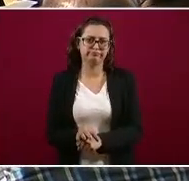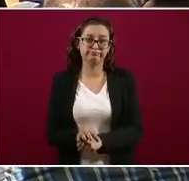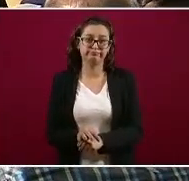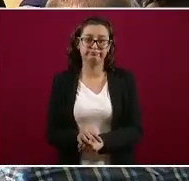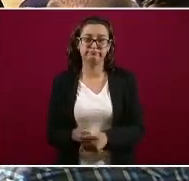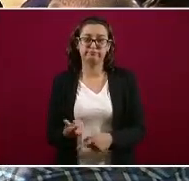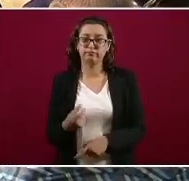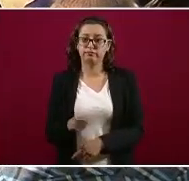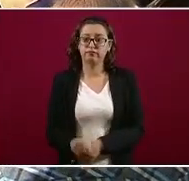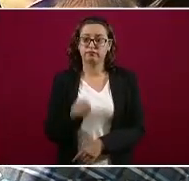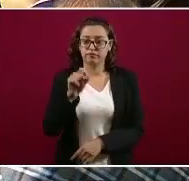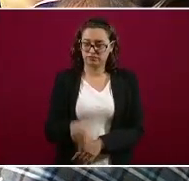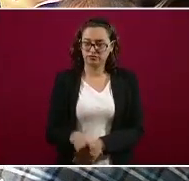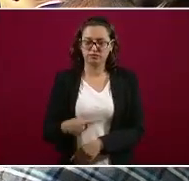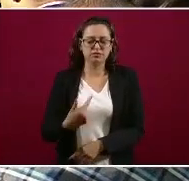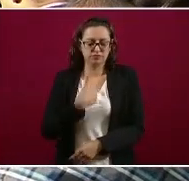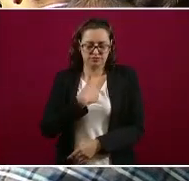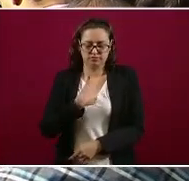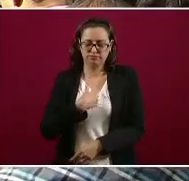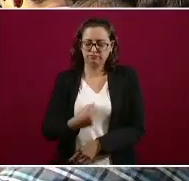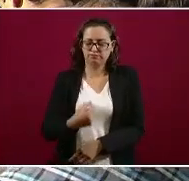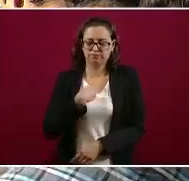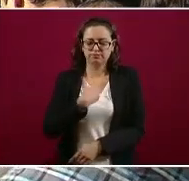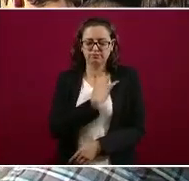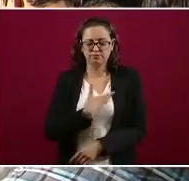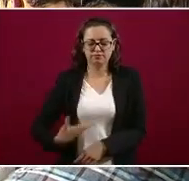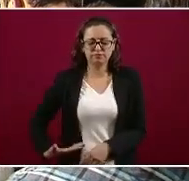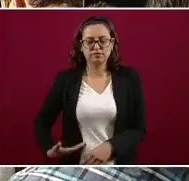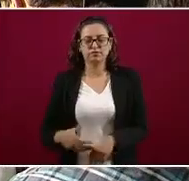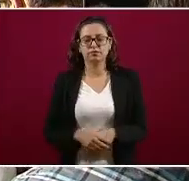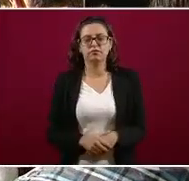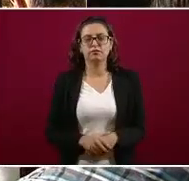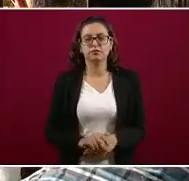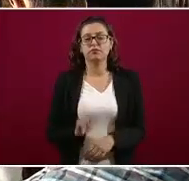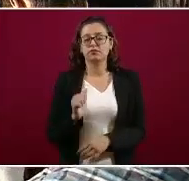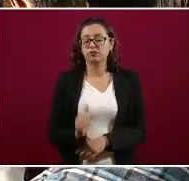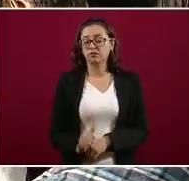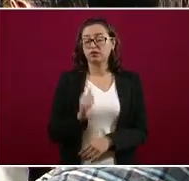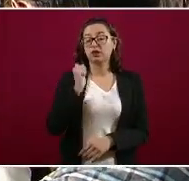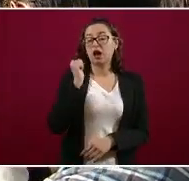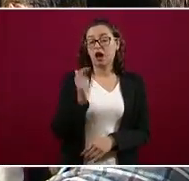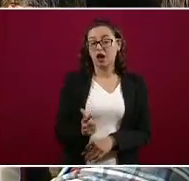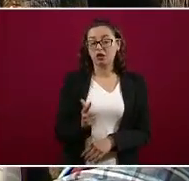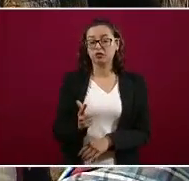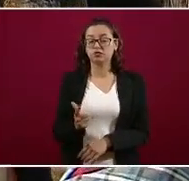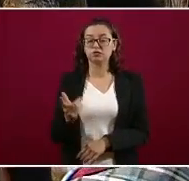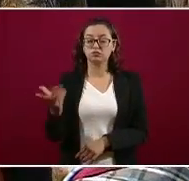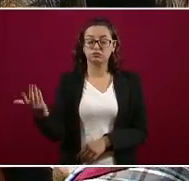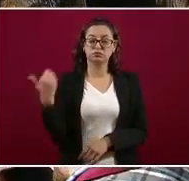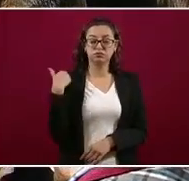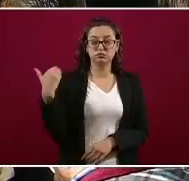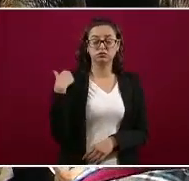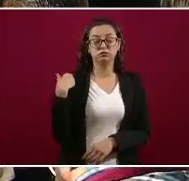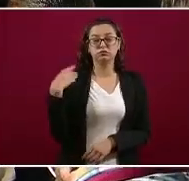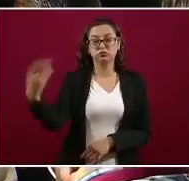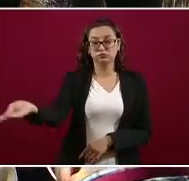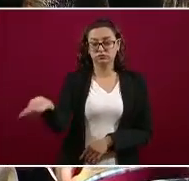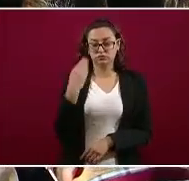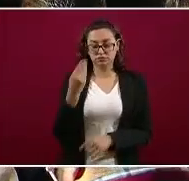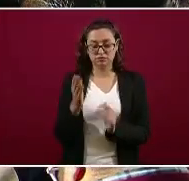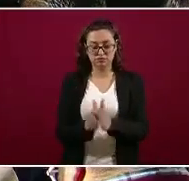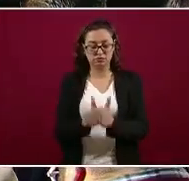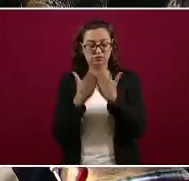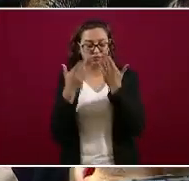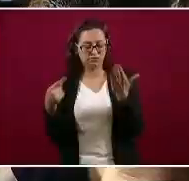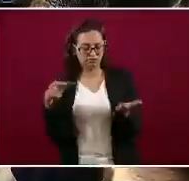el mismo presidente cada vez que me presenta un expediente de